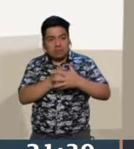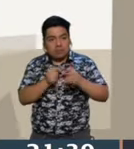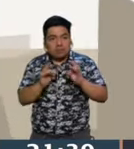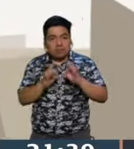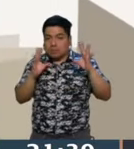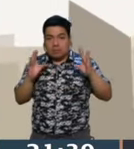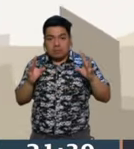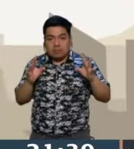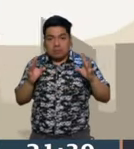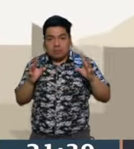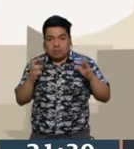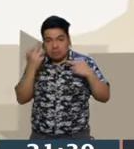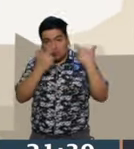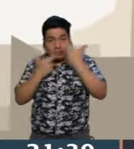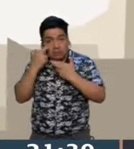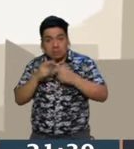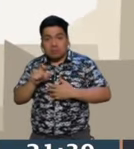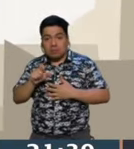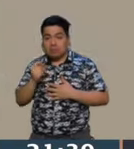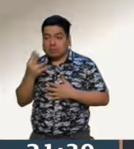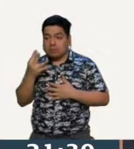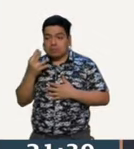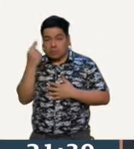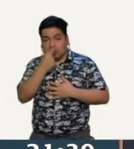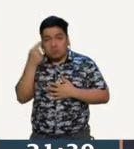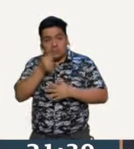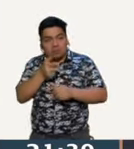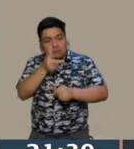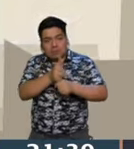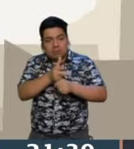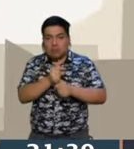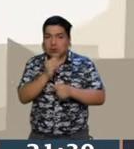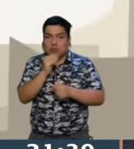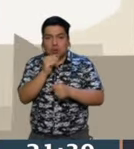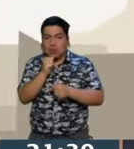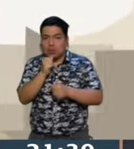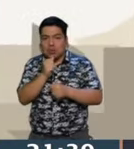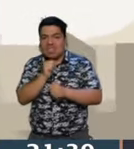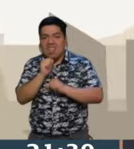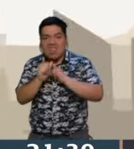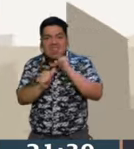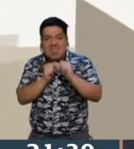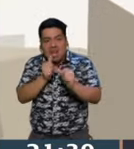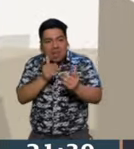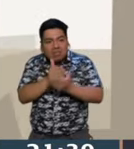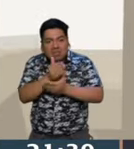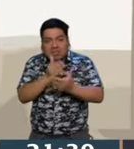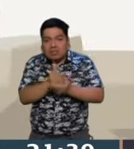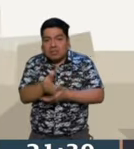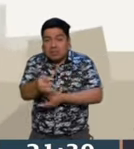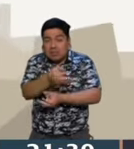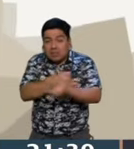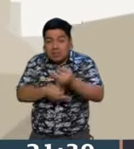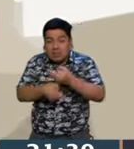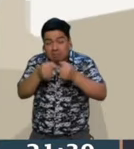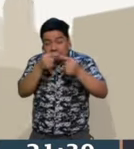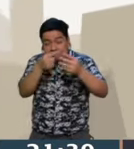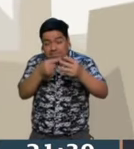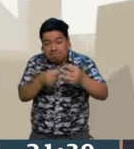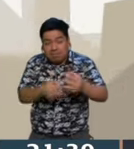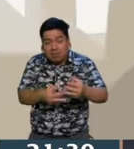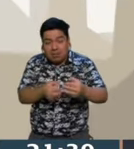en donde te revisan las 24 horas por video, en donde no te permiten entrar ni con agujetas, en donde todas las condiciones de máxima